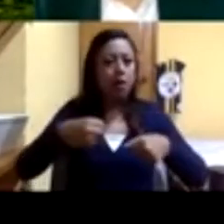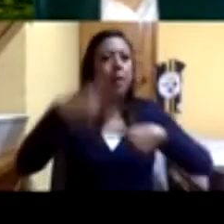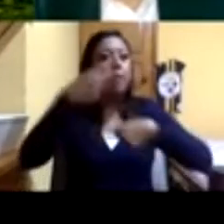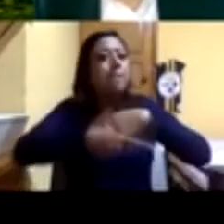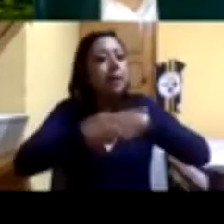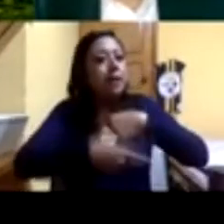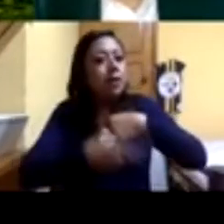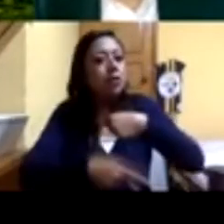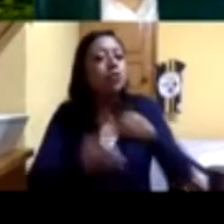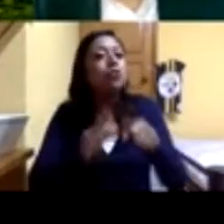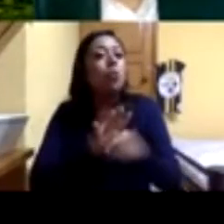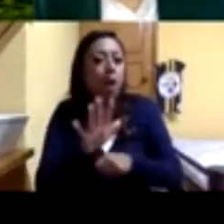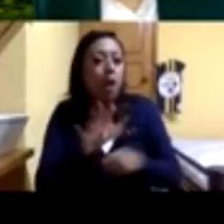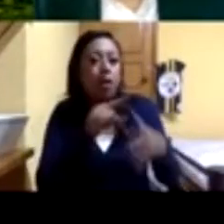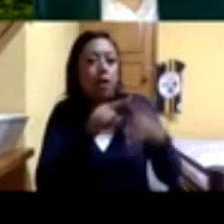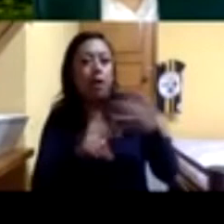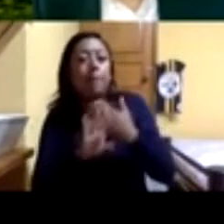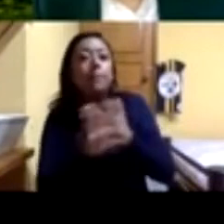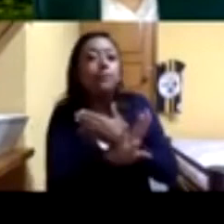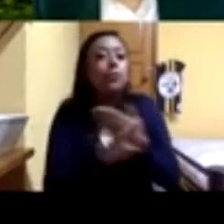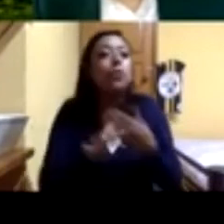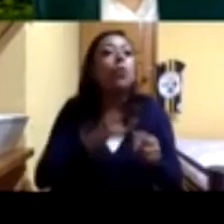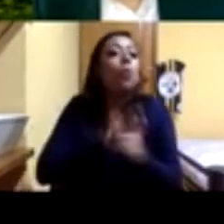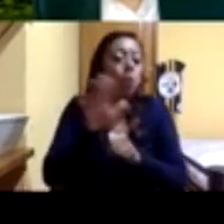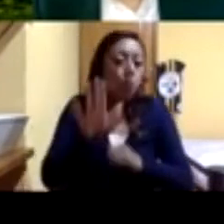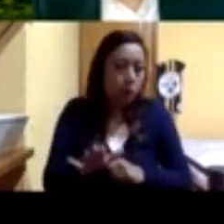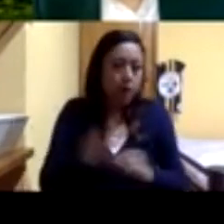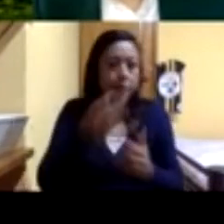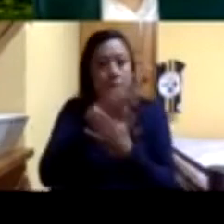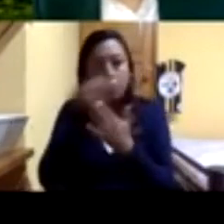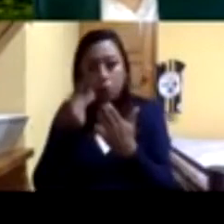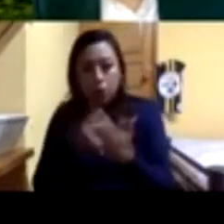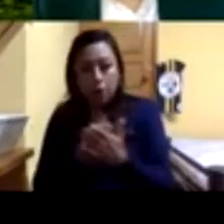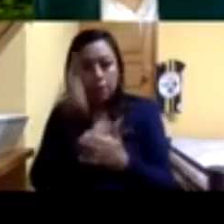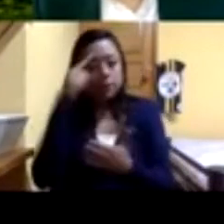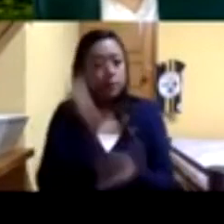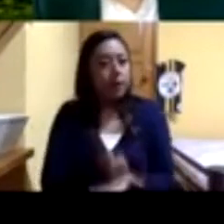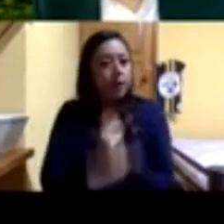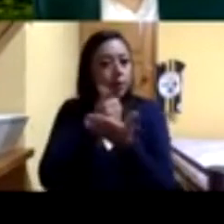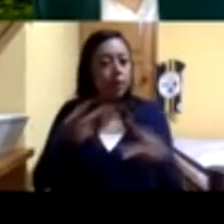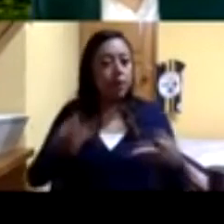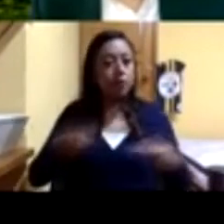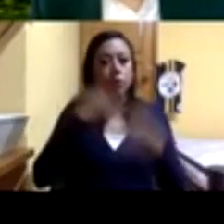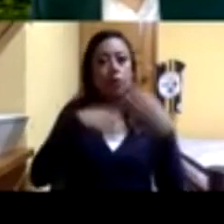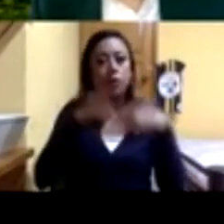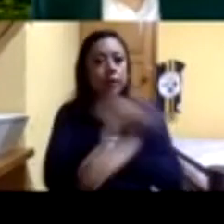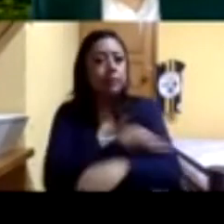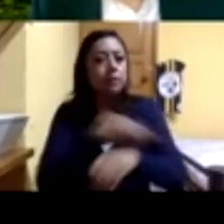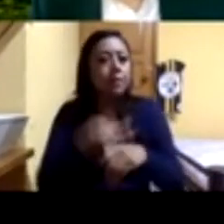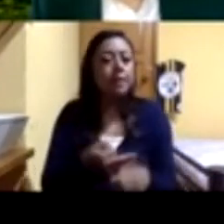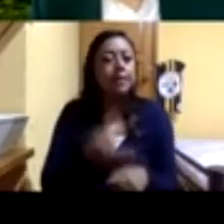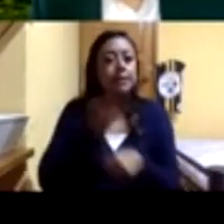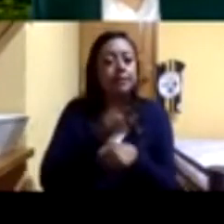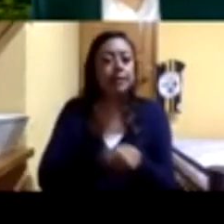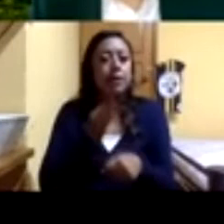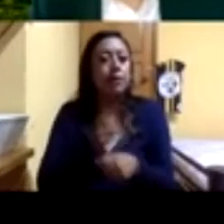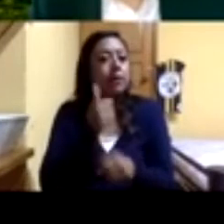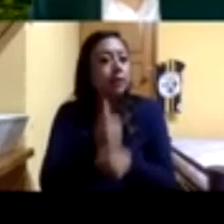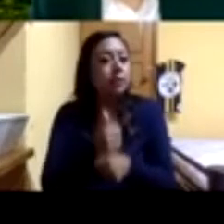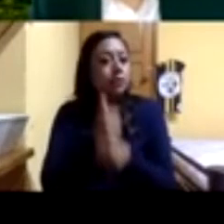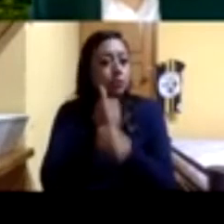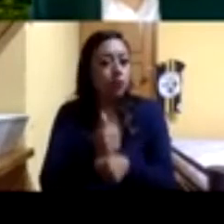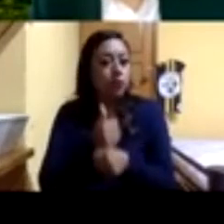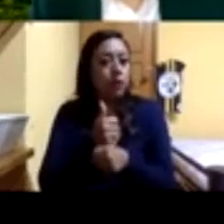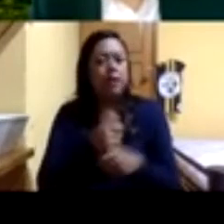los programas públicos para apoyar a las familias afectadas y sobre las acciones para transitar